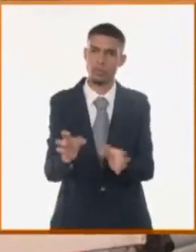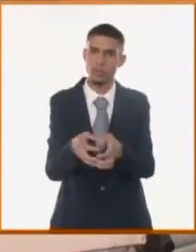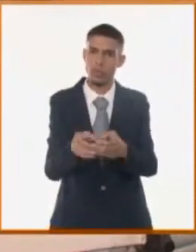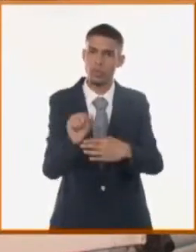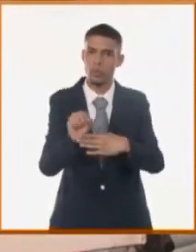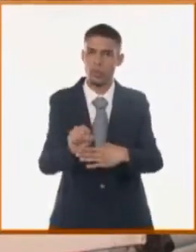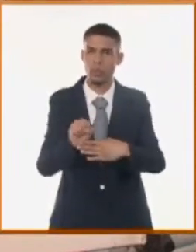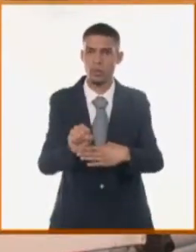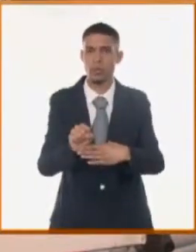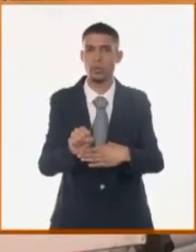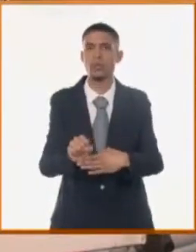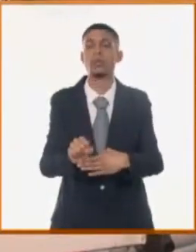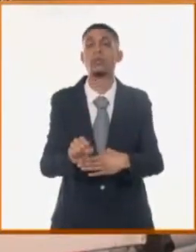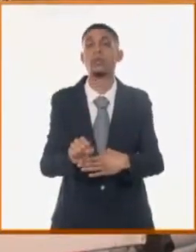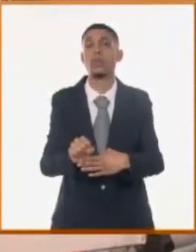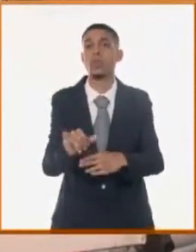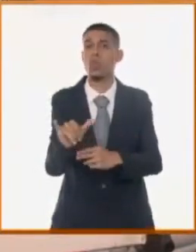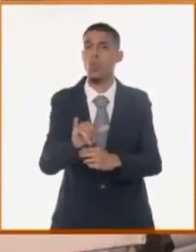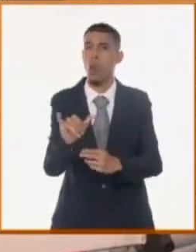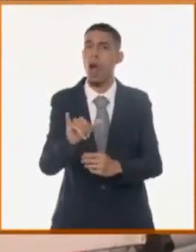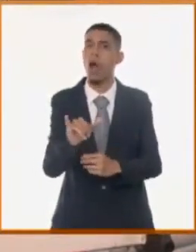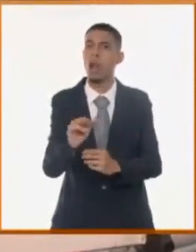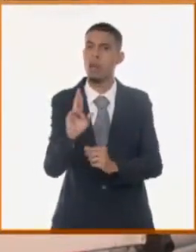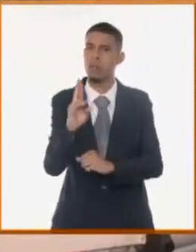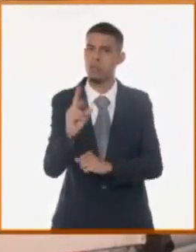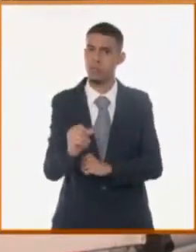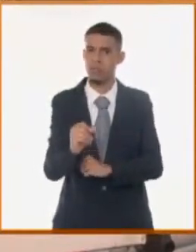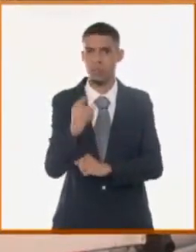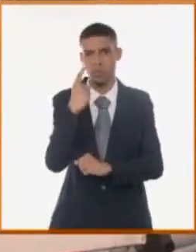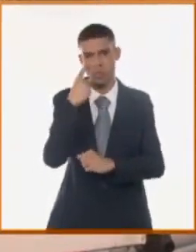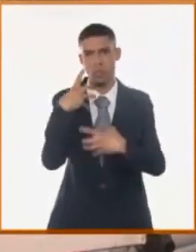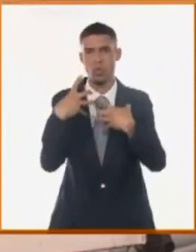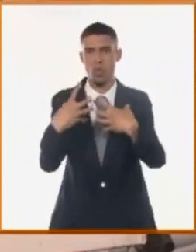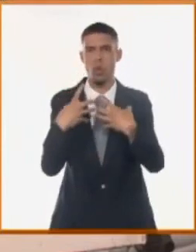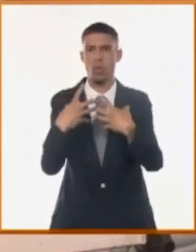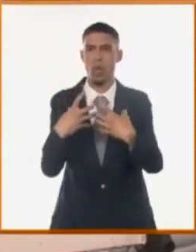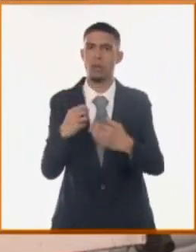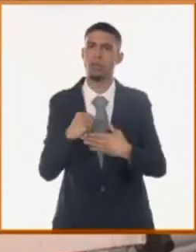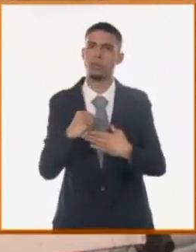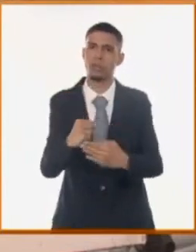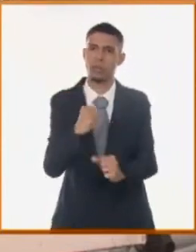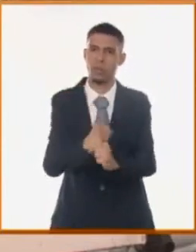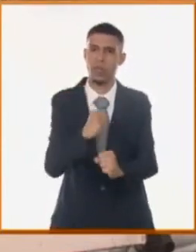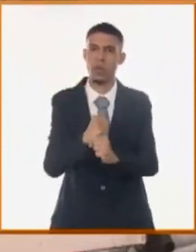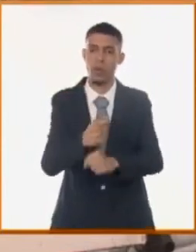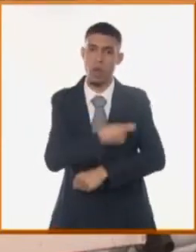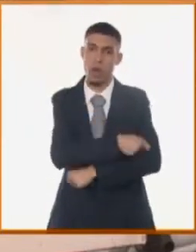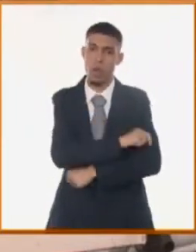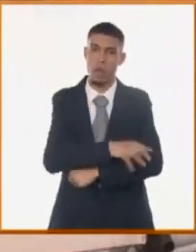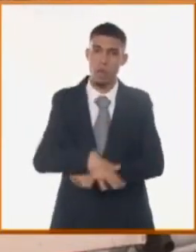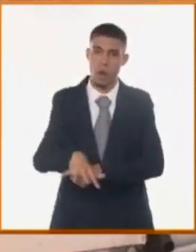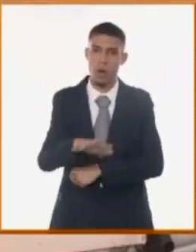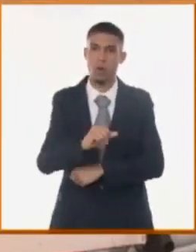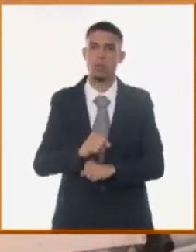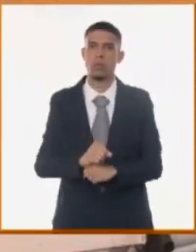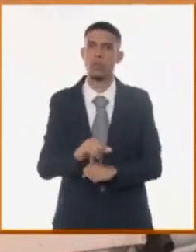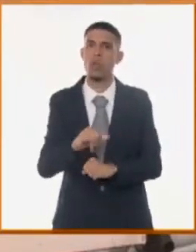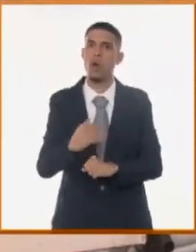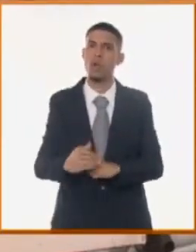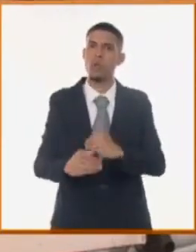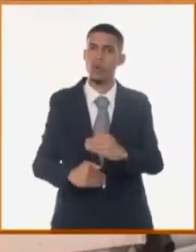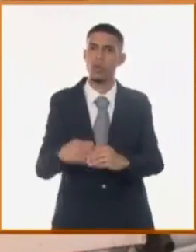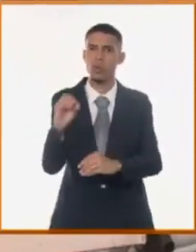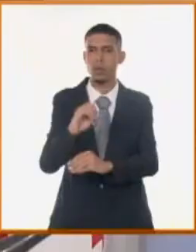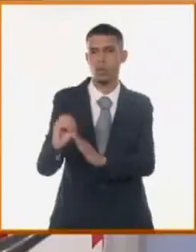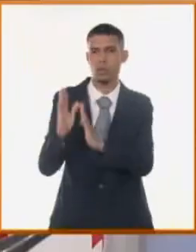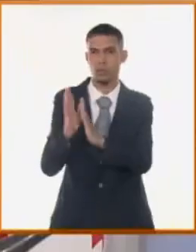servicios que han resultado de innovar tanto de cara a los clientes, o sea, el mercado, como de cara a los procesos